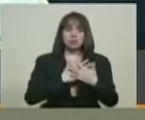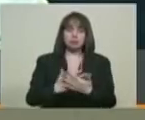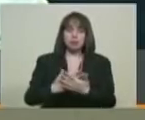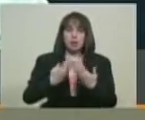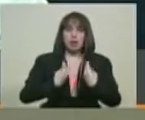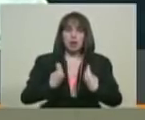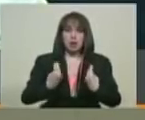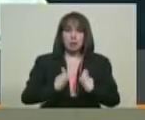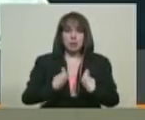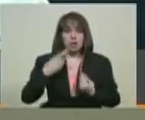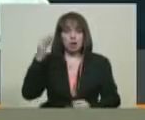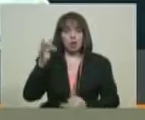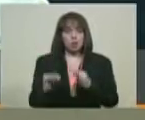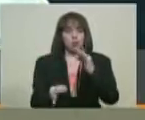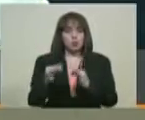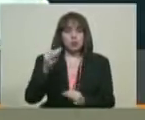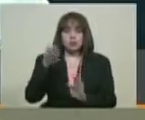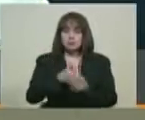a causas justas.